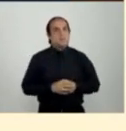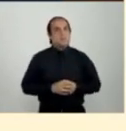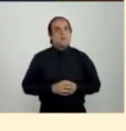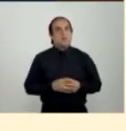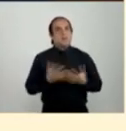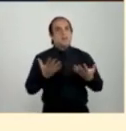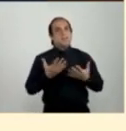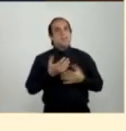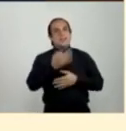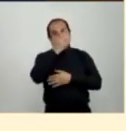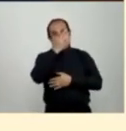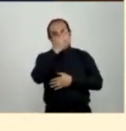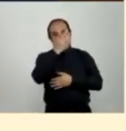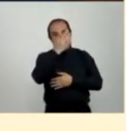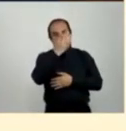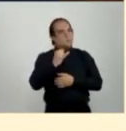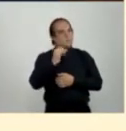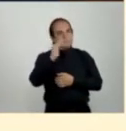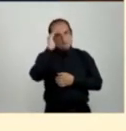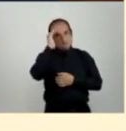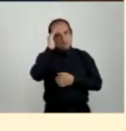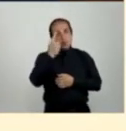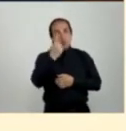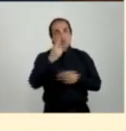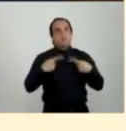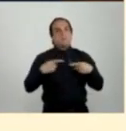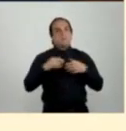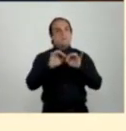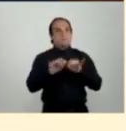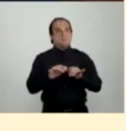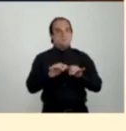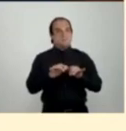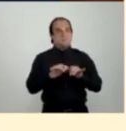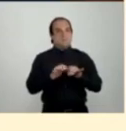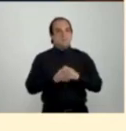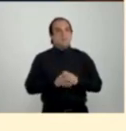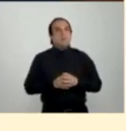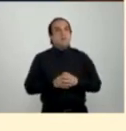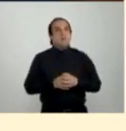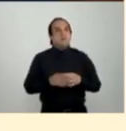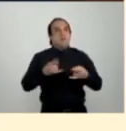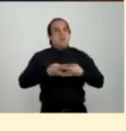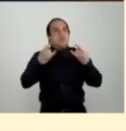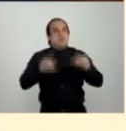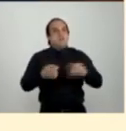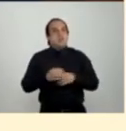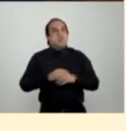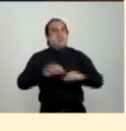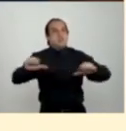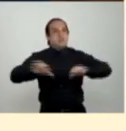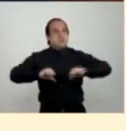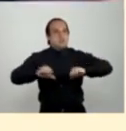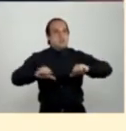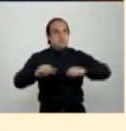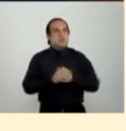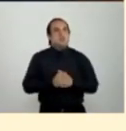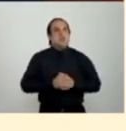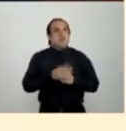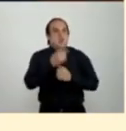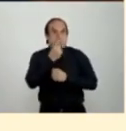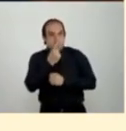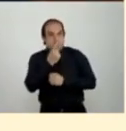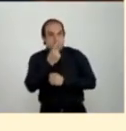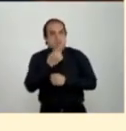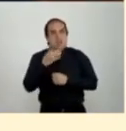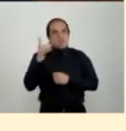Sería casi, casi impensable un escritor de novela de acción o de novela policial de derecha. Sería un personaje muy